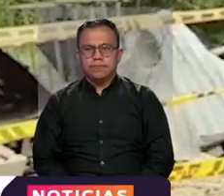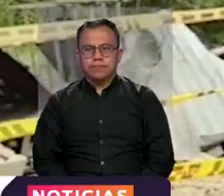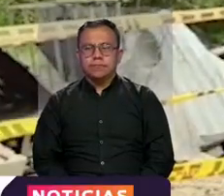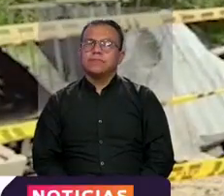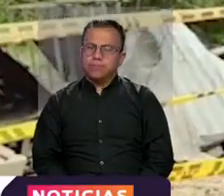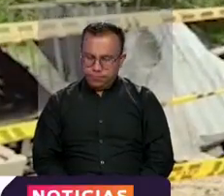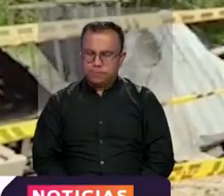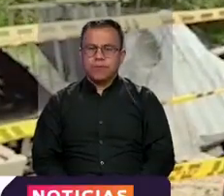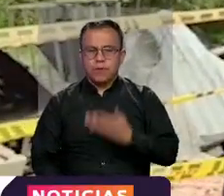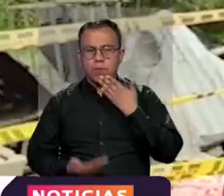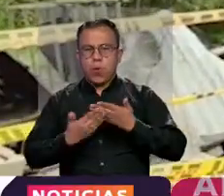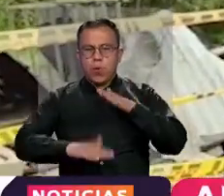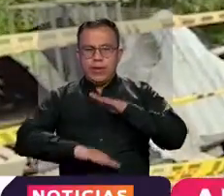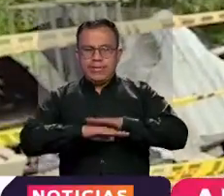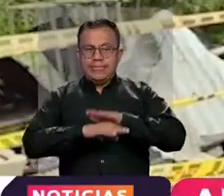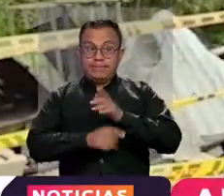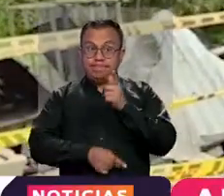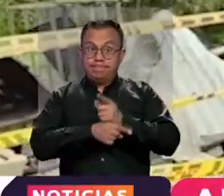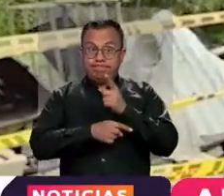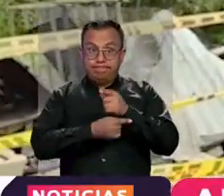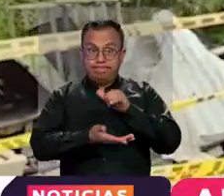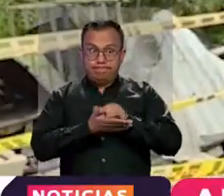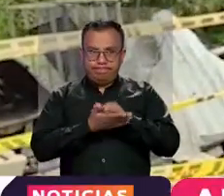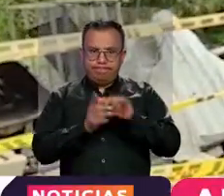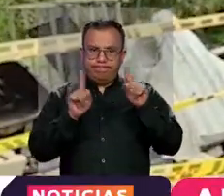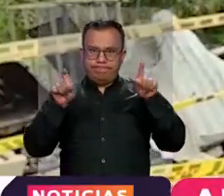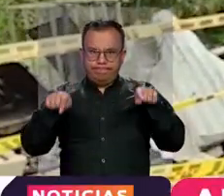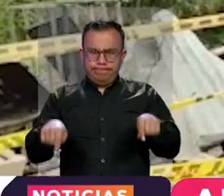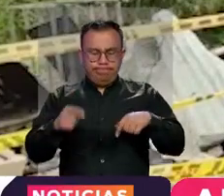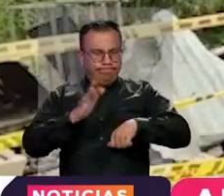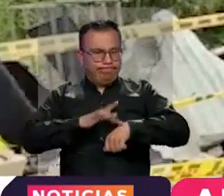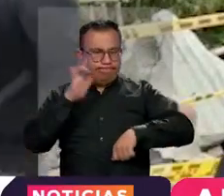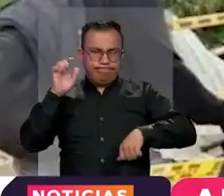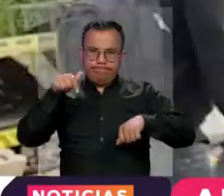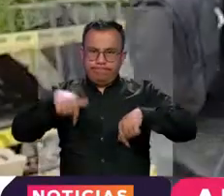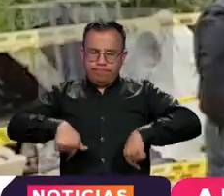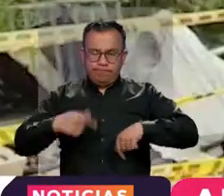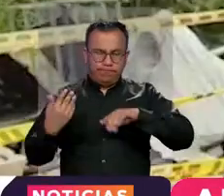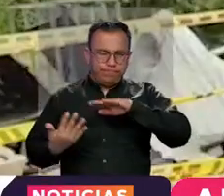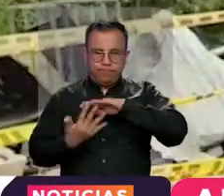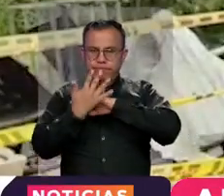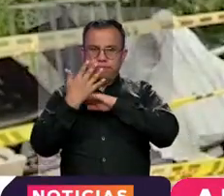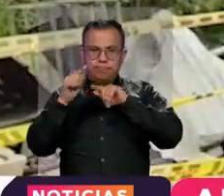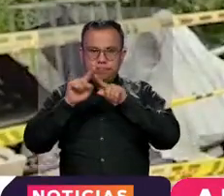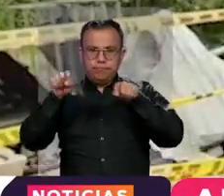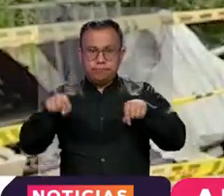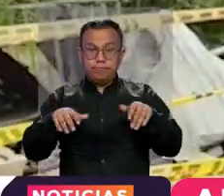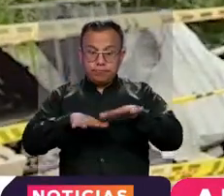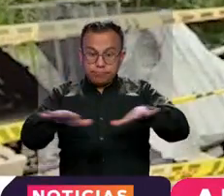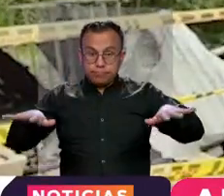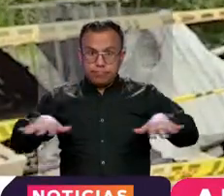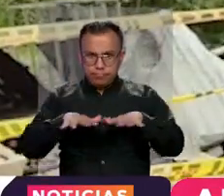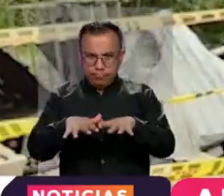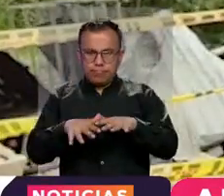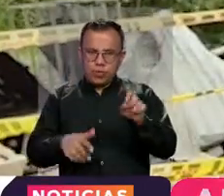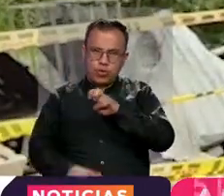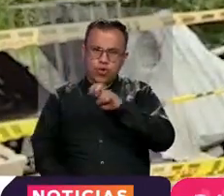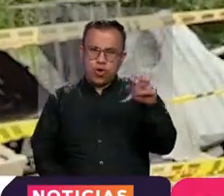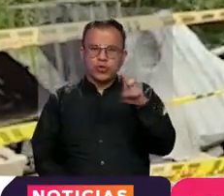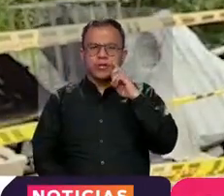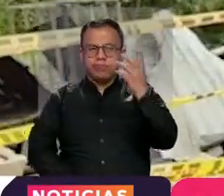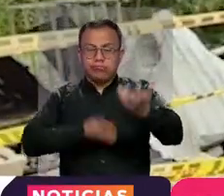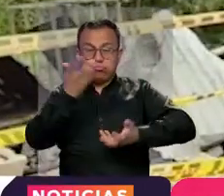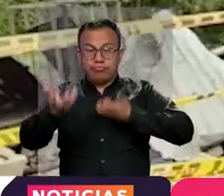¿Qué tal? Muy buenas tardes. Efectivamente, como usted lo indica, a muy tempranas horas de la madrugada, en este punto del sector del norte se